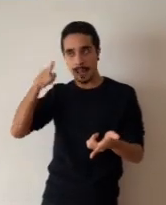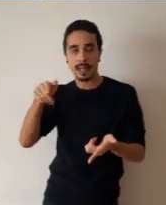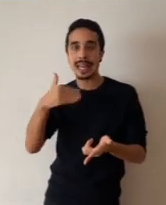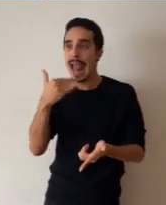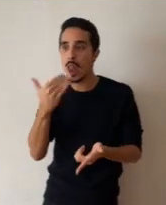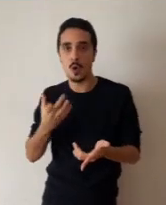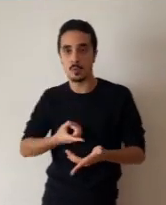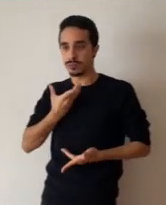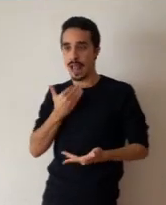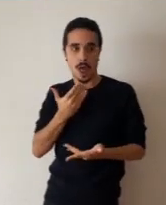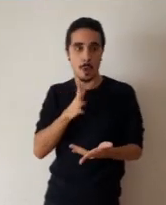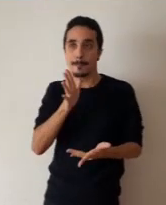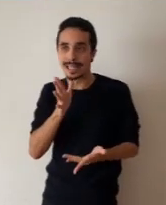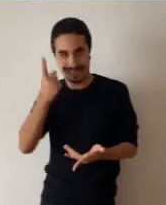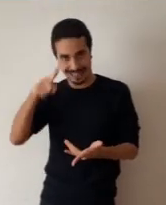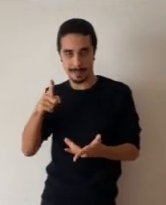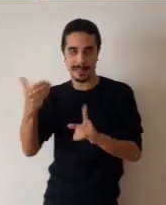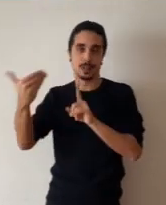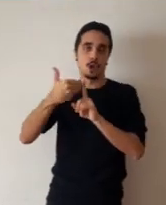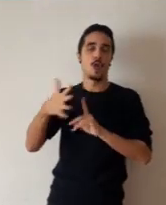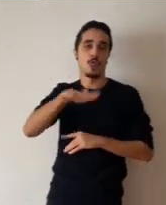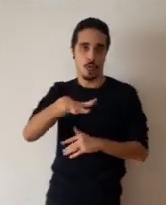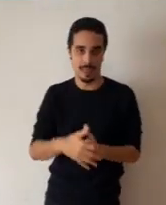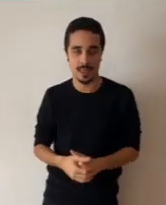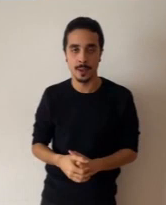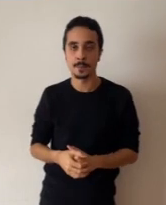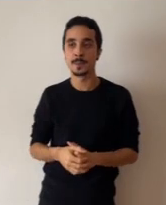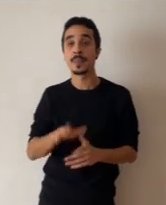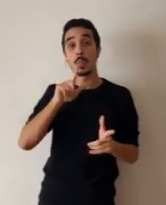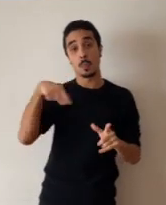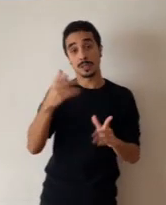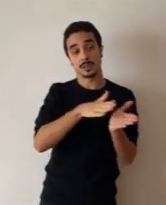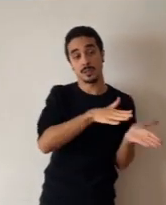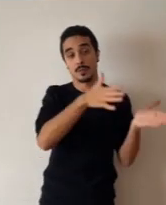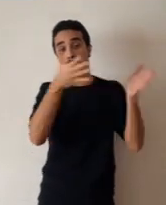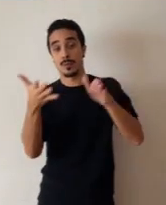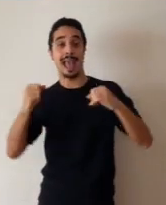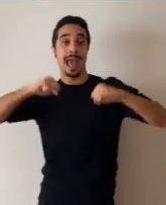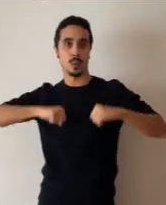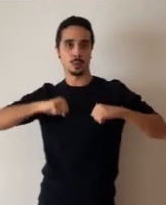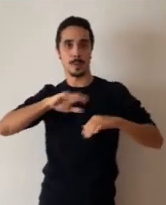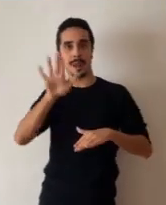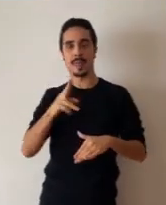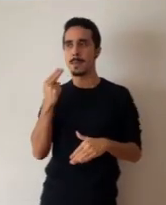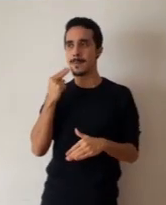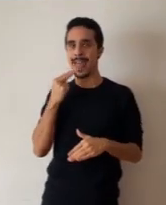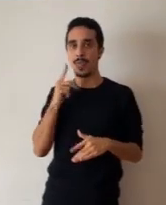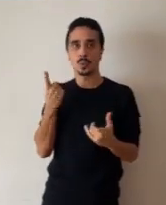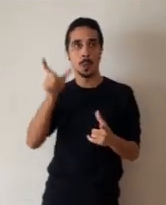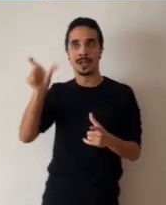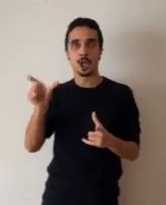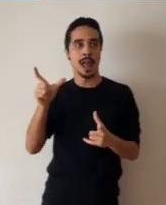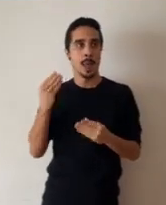pasa cualquier cosa tienen a quien recurrir, y el paso a los adultos pues parece que da como miedo de